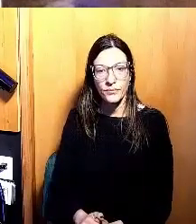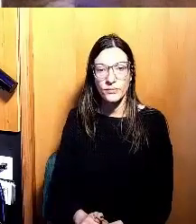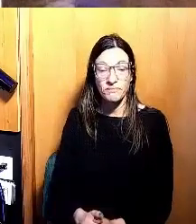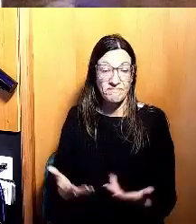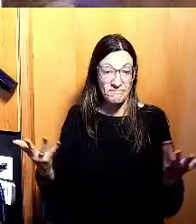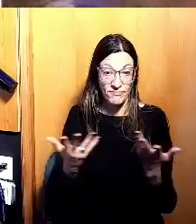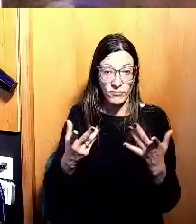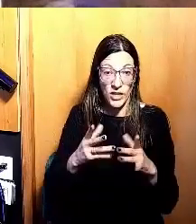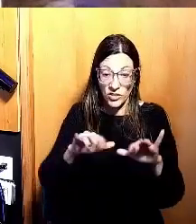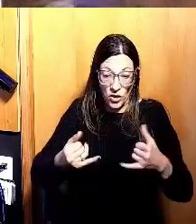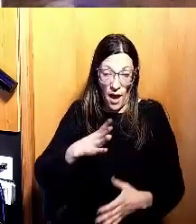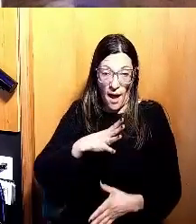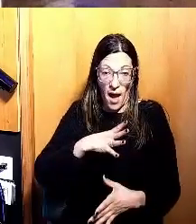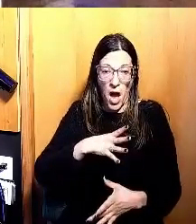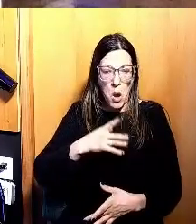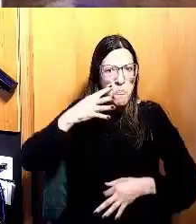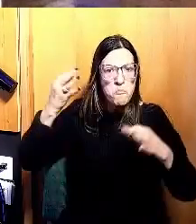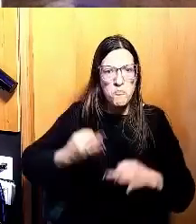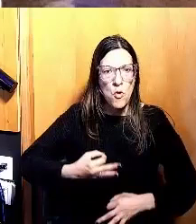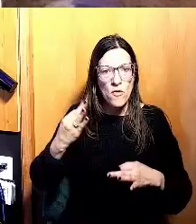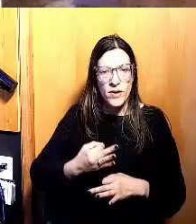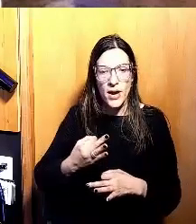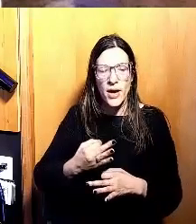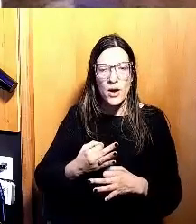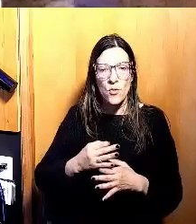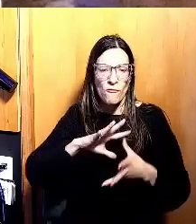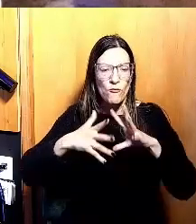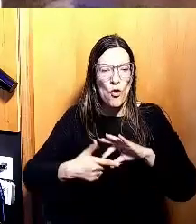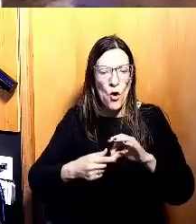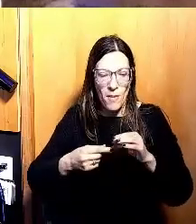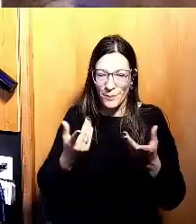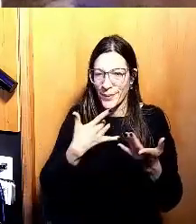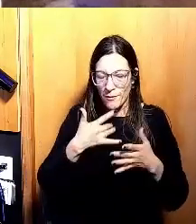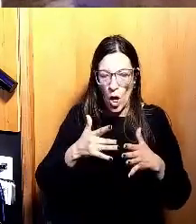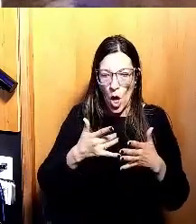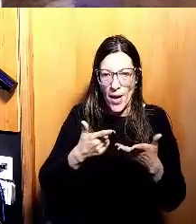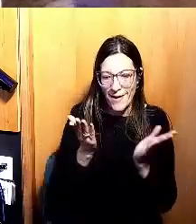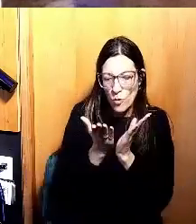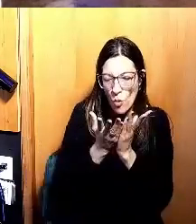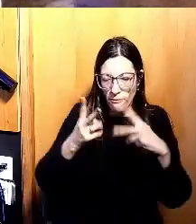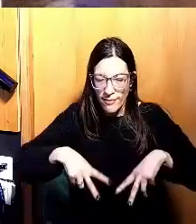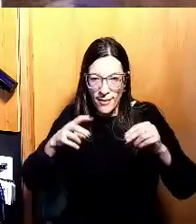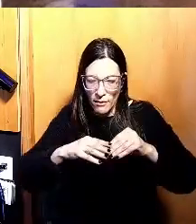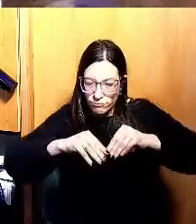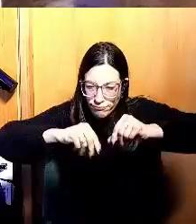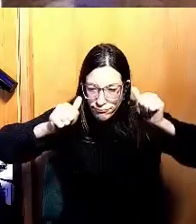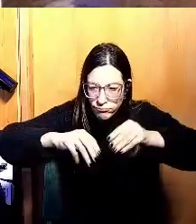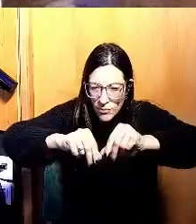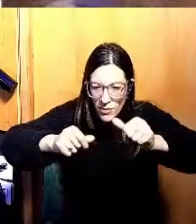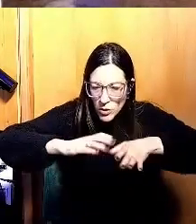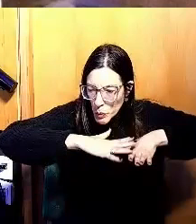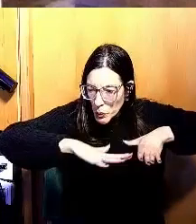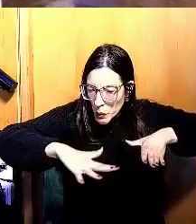bien desarrollado que acopla todo lo de sedimentos y dinámica con lo de floraciones